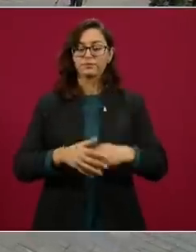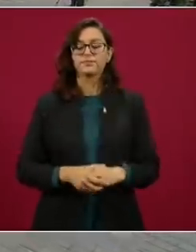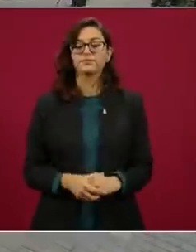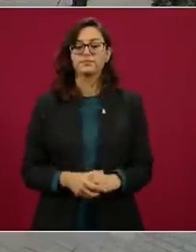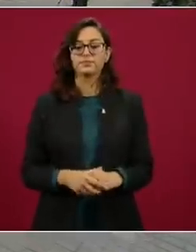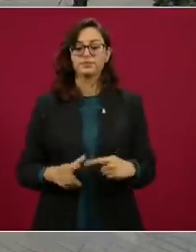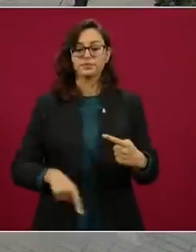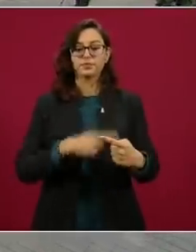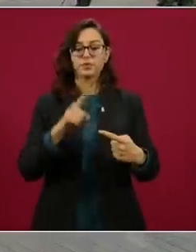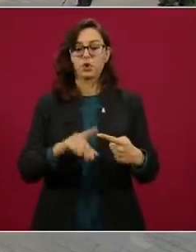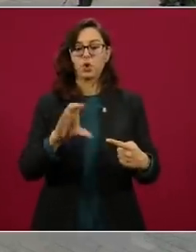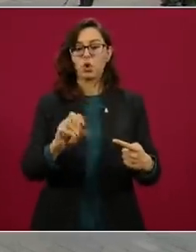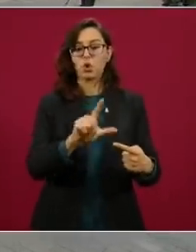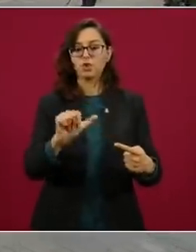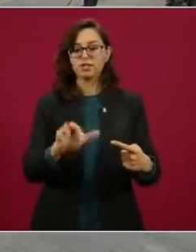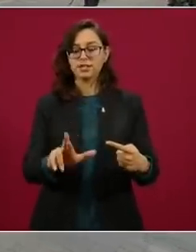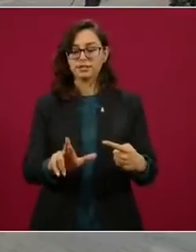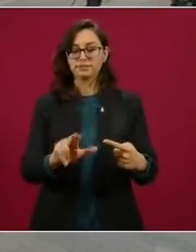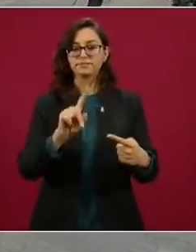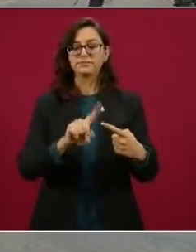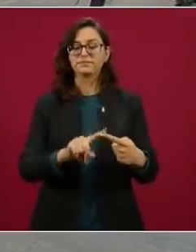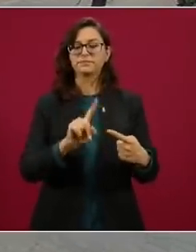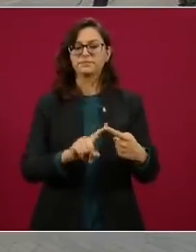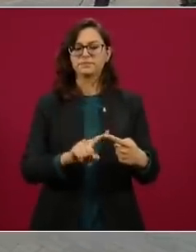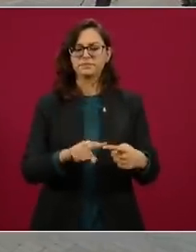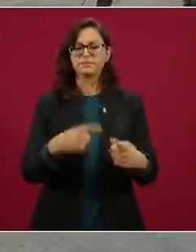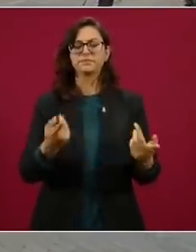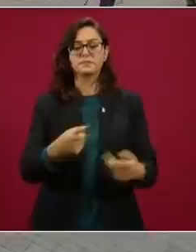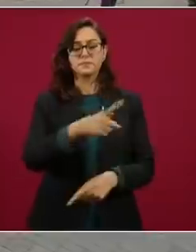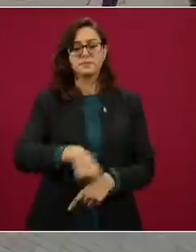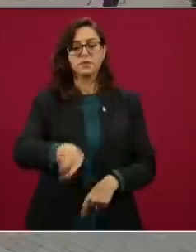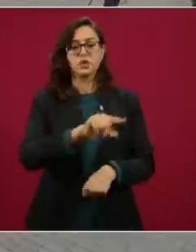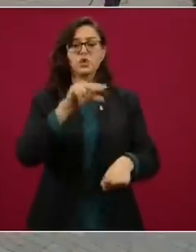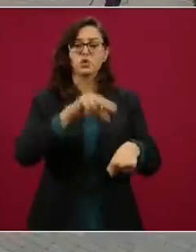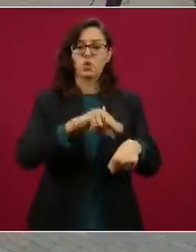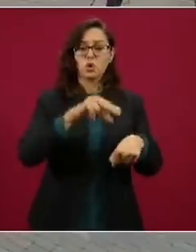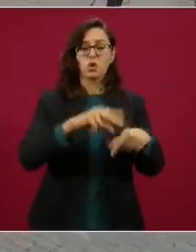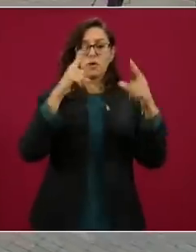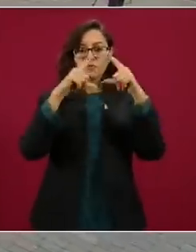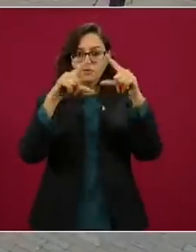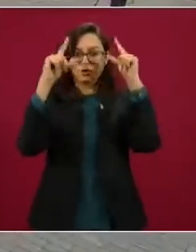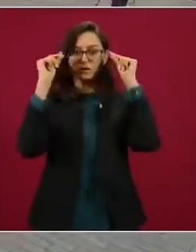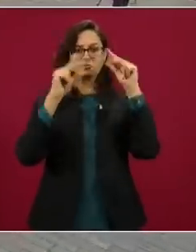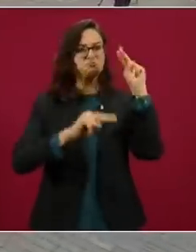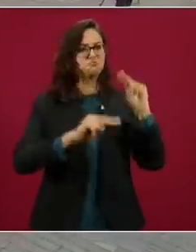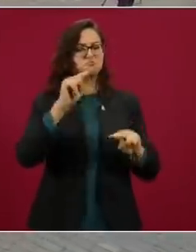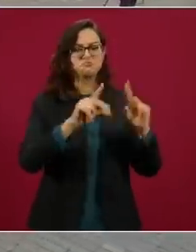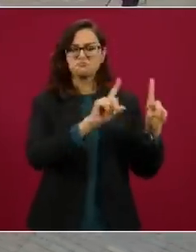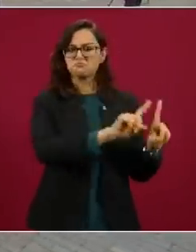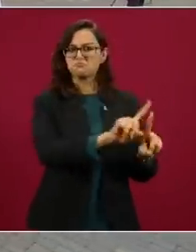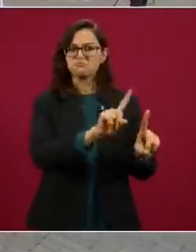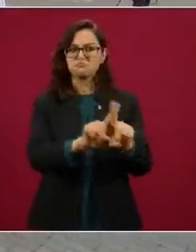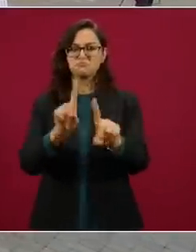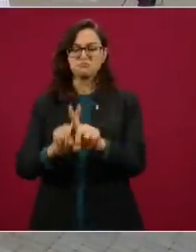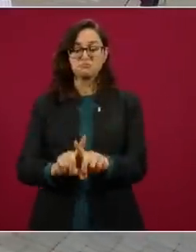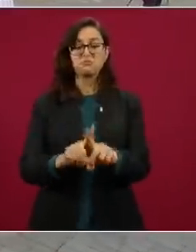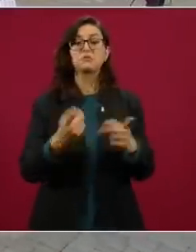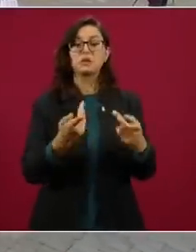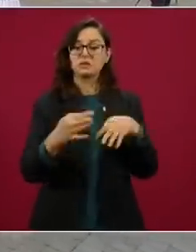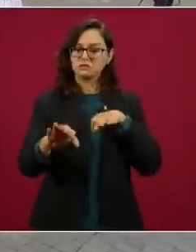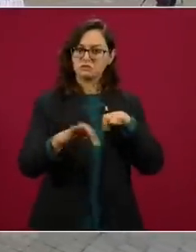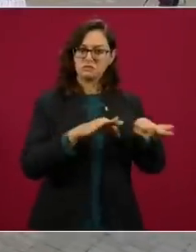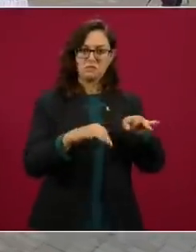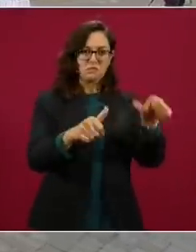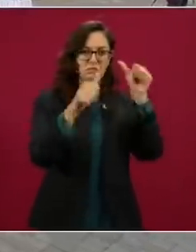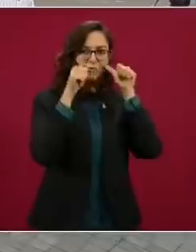grado collar se otorga al personal médico y de enfermería en todos los niveles que ha colaborado directamente la